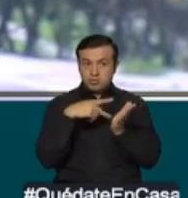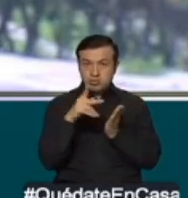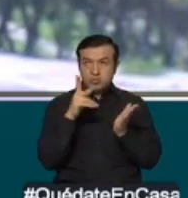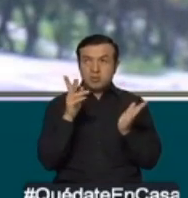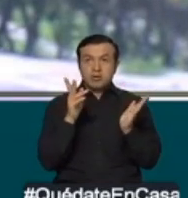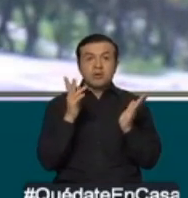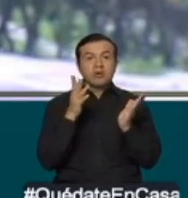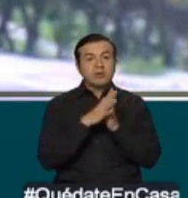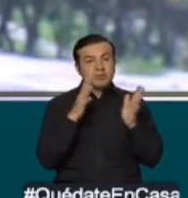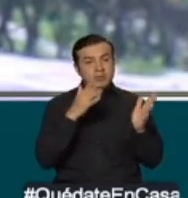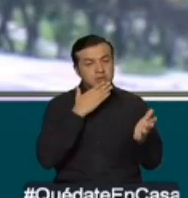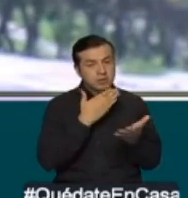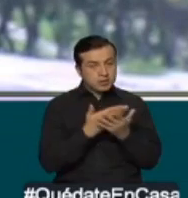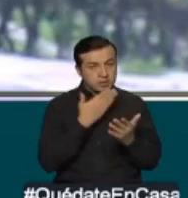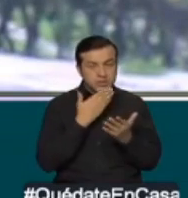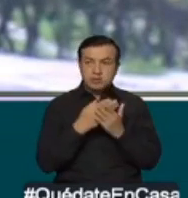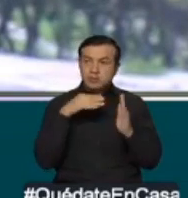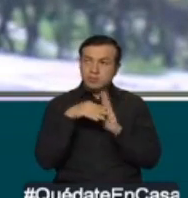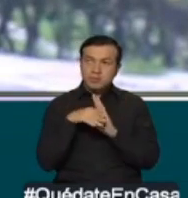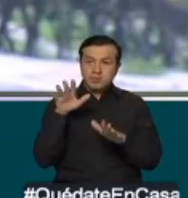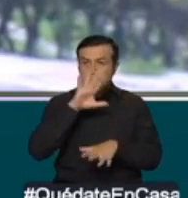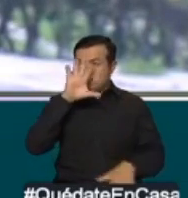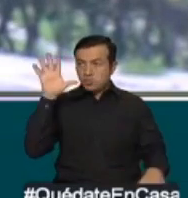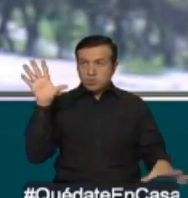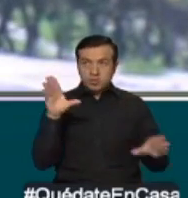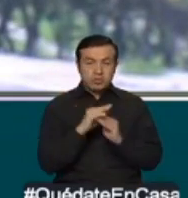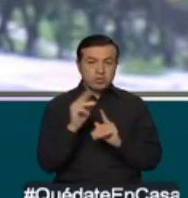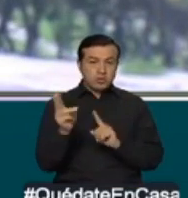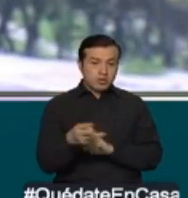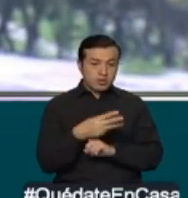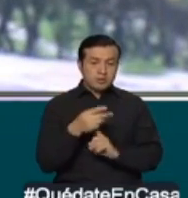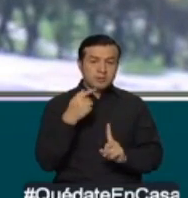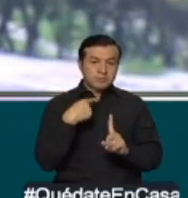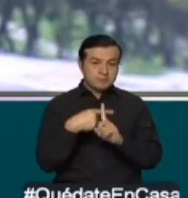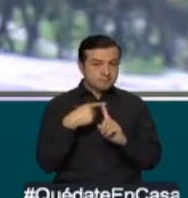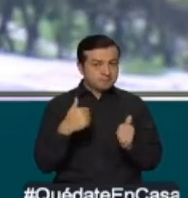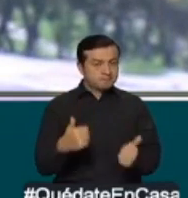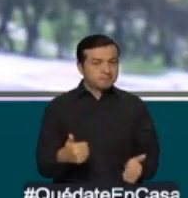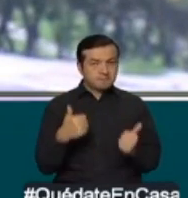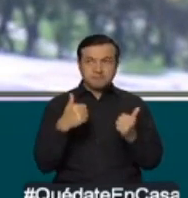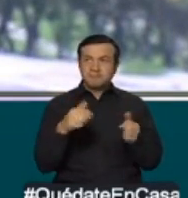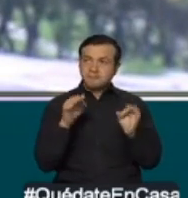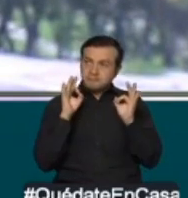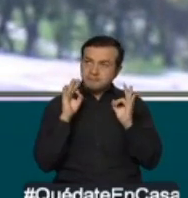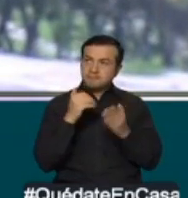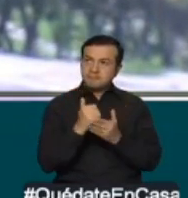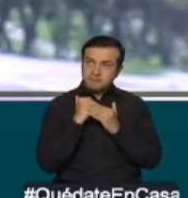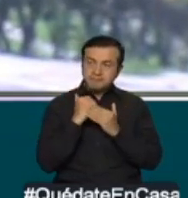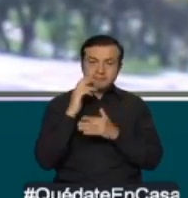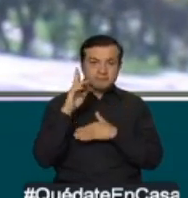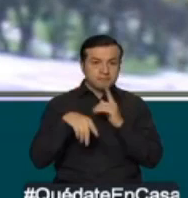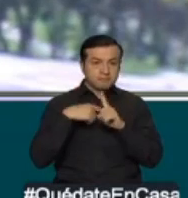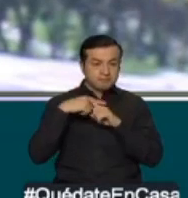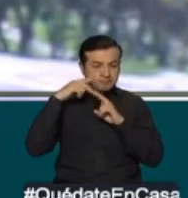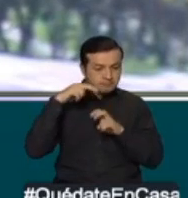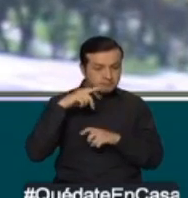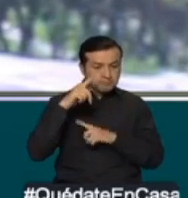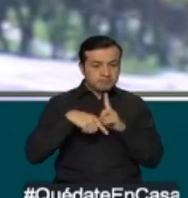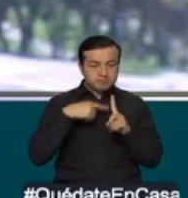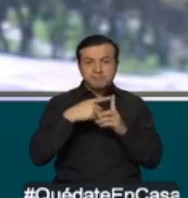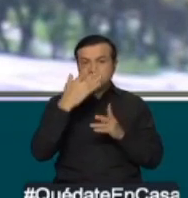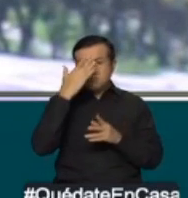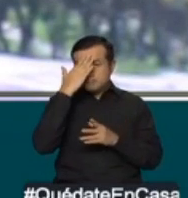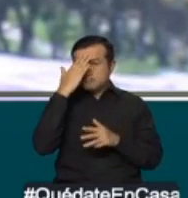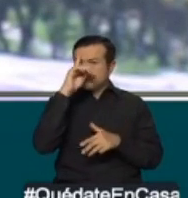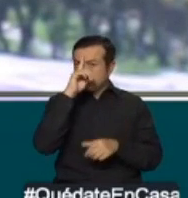también agradecer a los bancos yo creo que lo ecosistema digital ha funcionado qué bueno que nos permita esto profundizar aún más y saber que